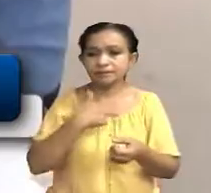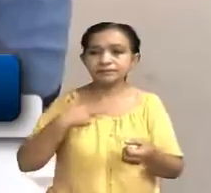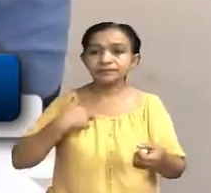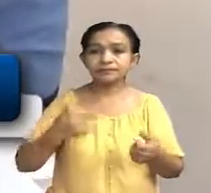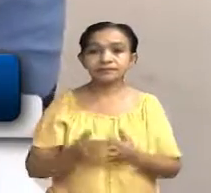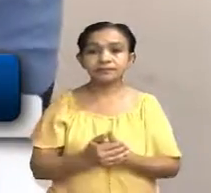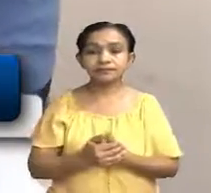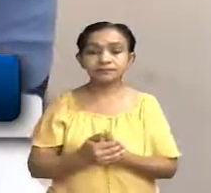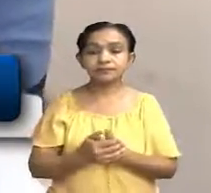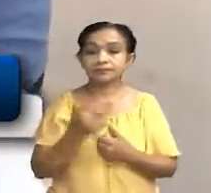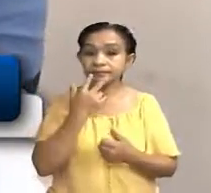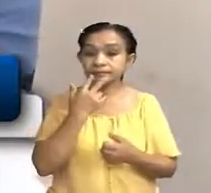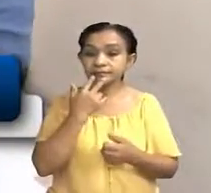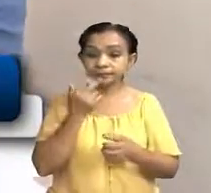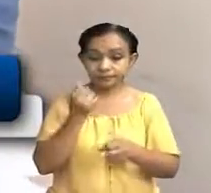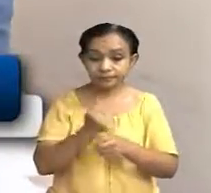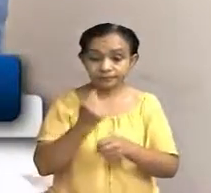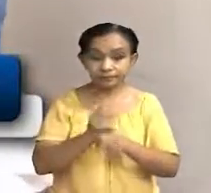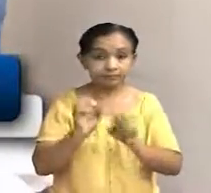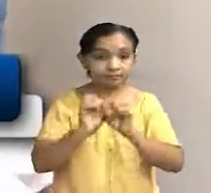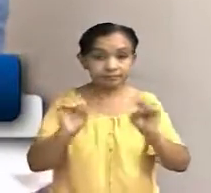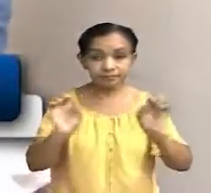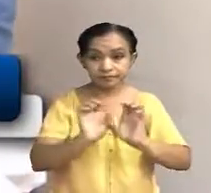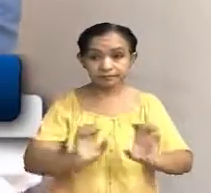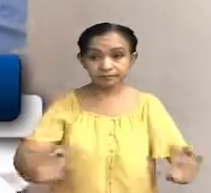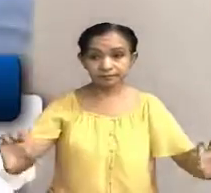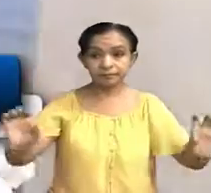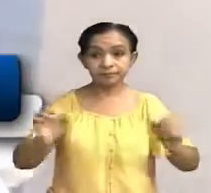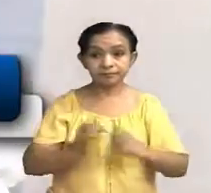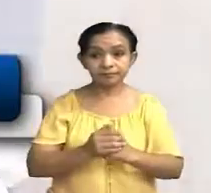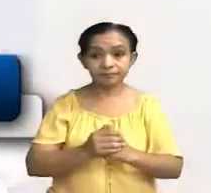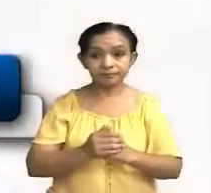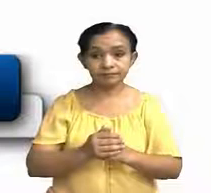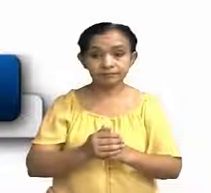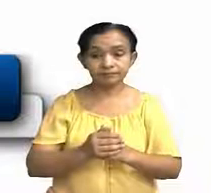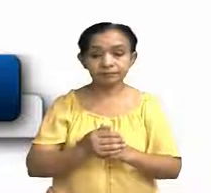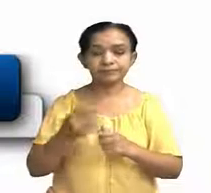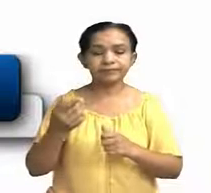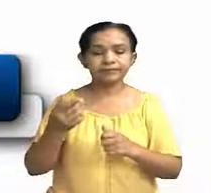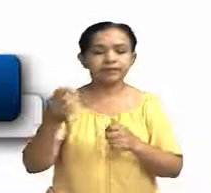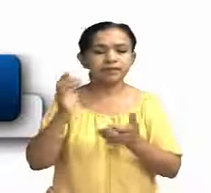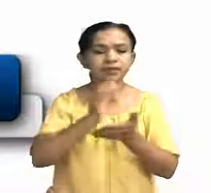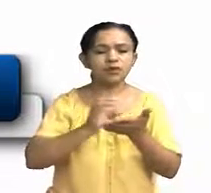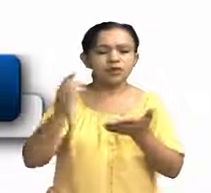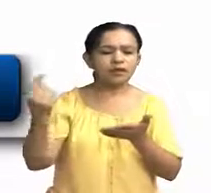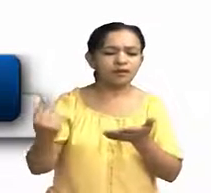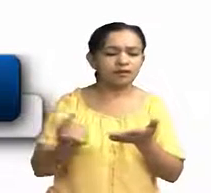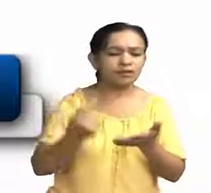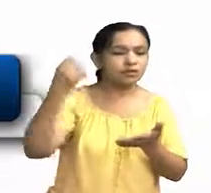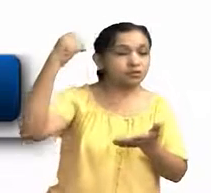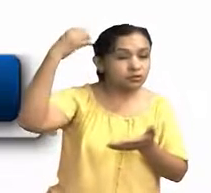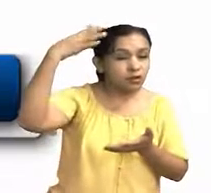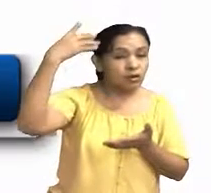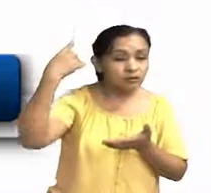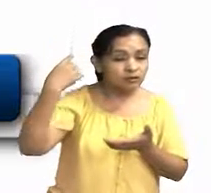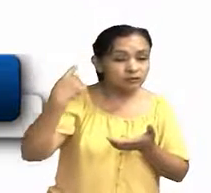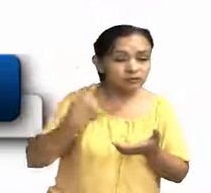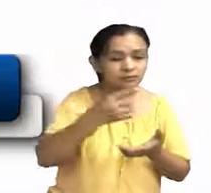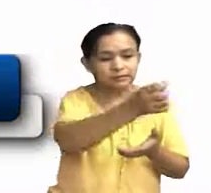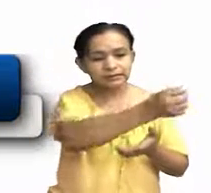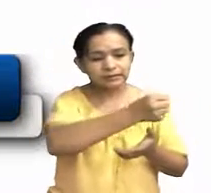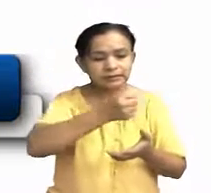los niños no trabajan, pero sí resulta de que ellos pueden estar viniendo del colegio y muy agitado,